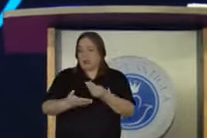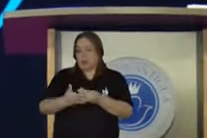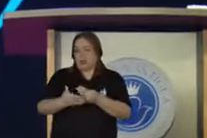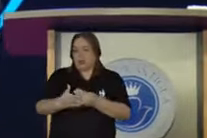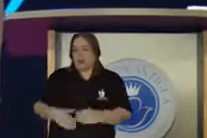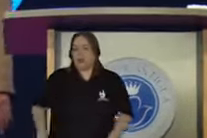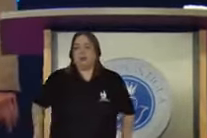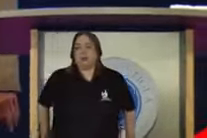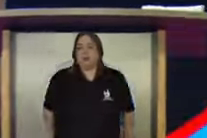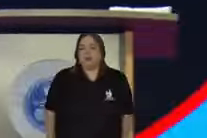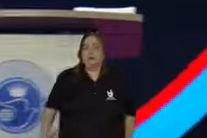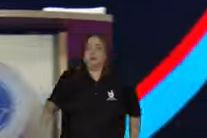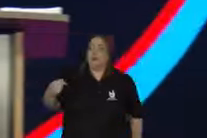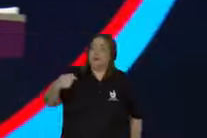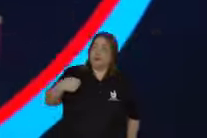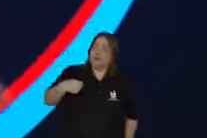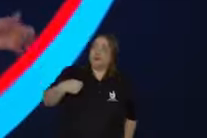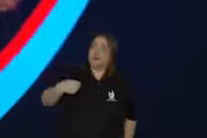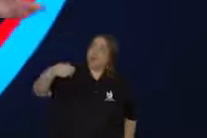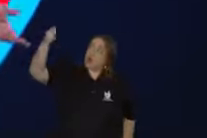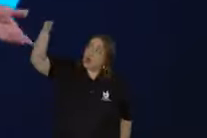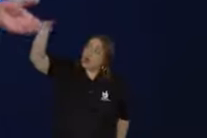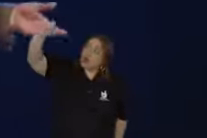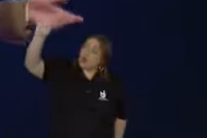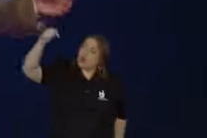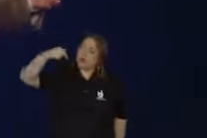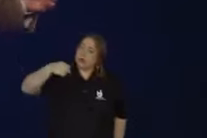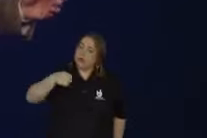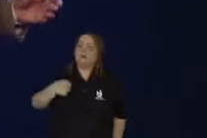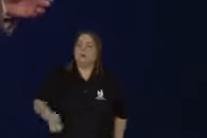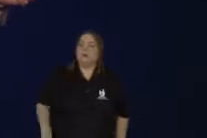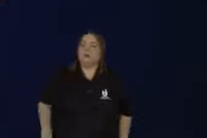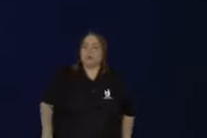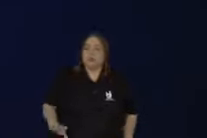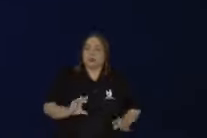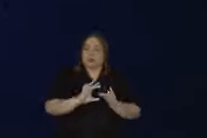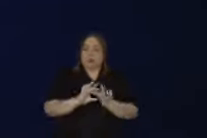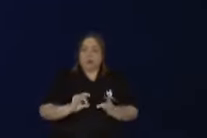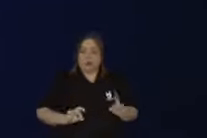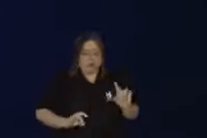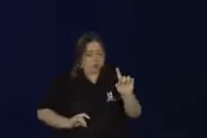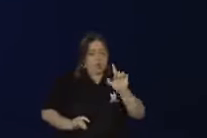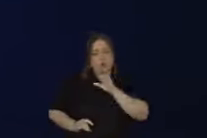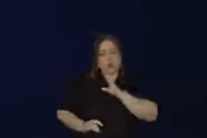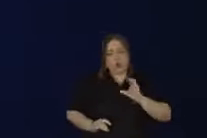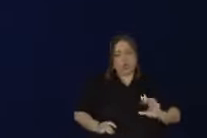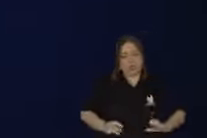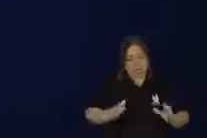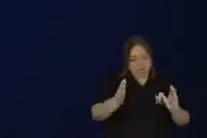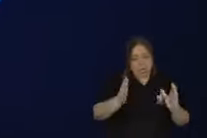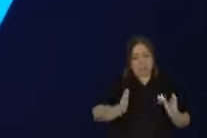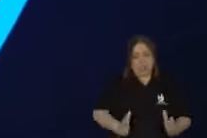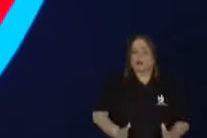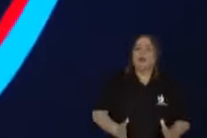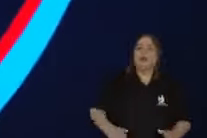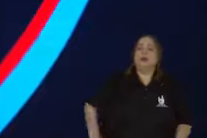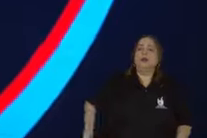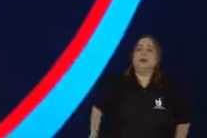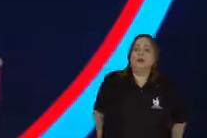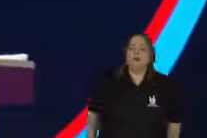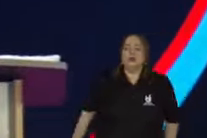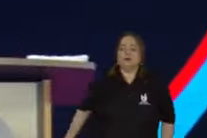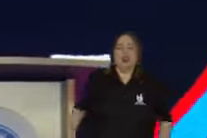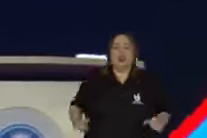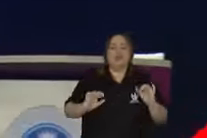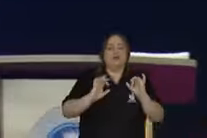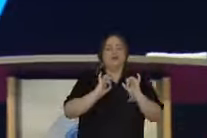Dios y yo. ¿Sabe que había un creyente que era el mejor de todo el planeta? Había ganado el premio Oscar,